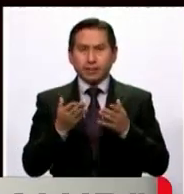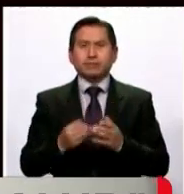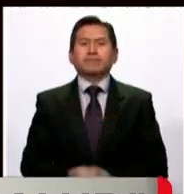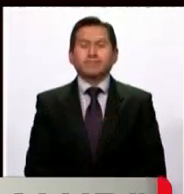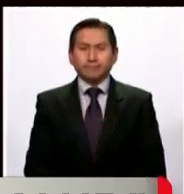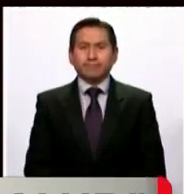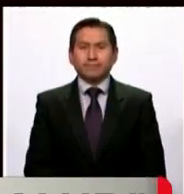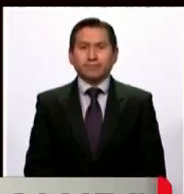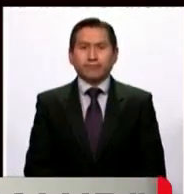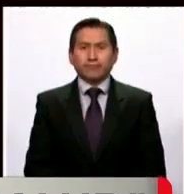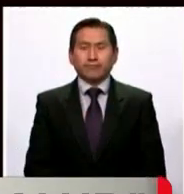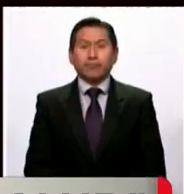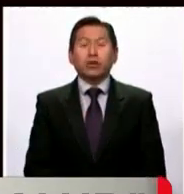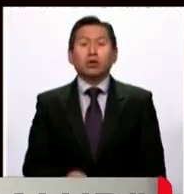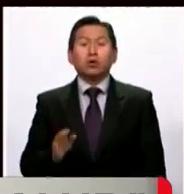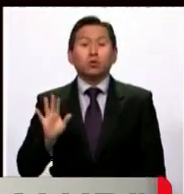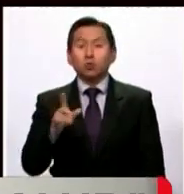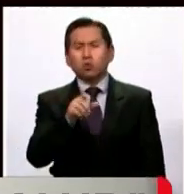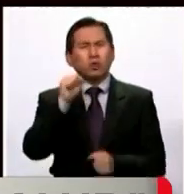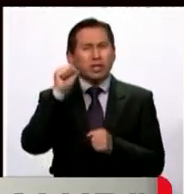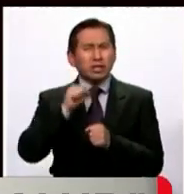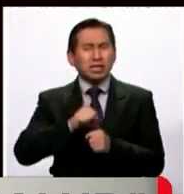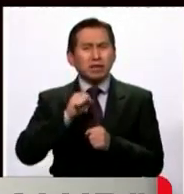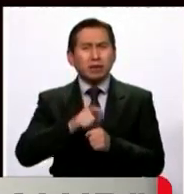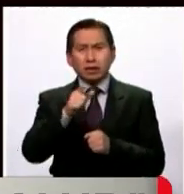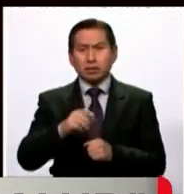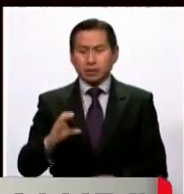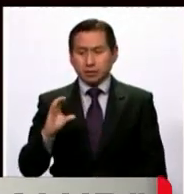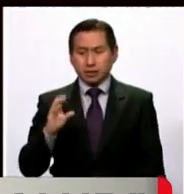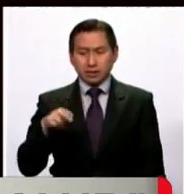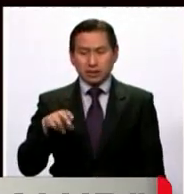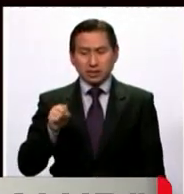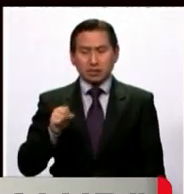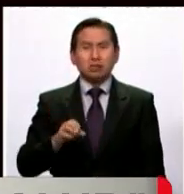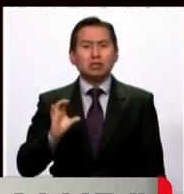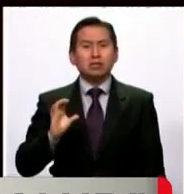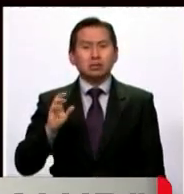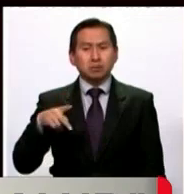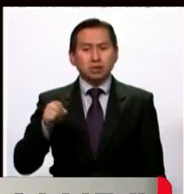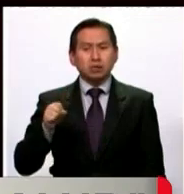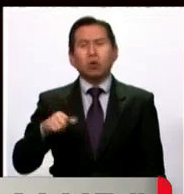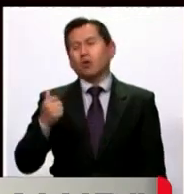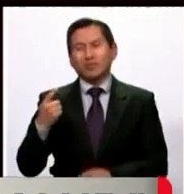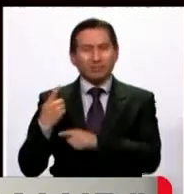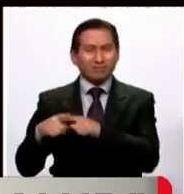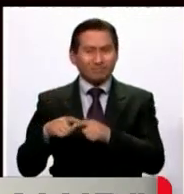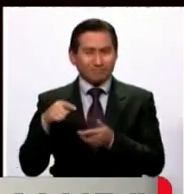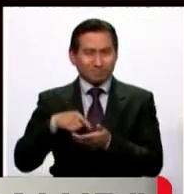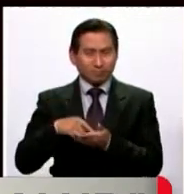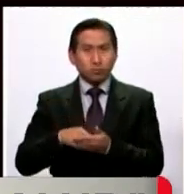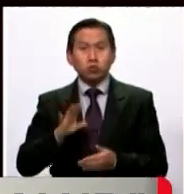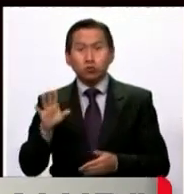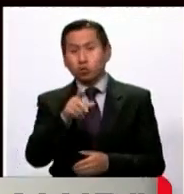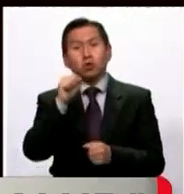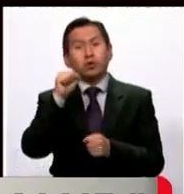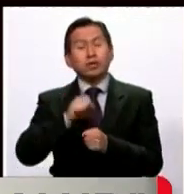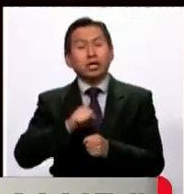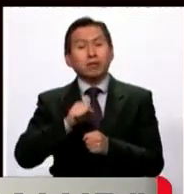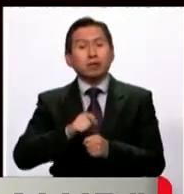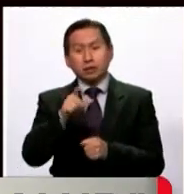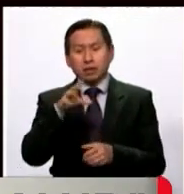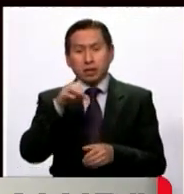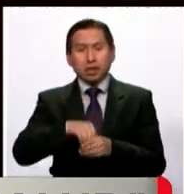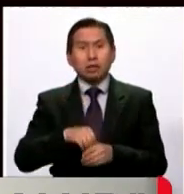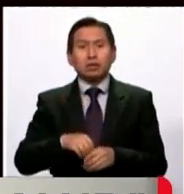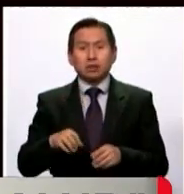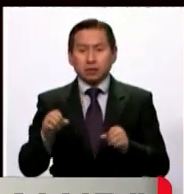municipales, para los que trabajan en las cajas de salud y también para los que trabajan en el